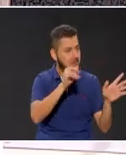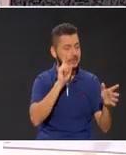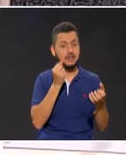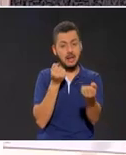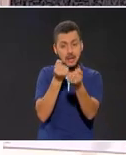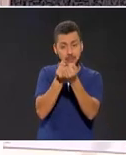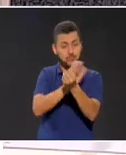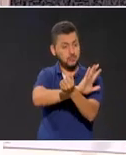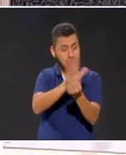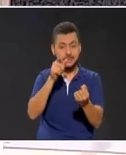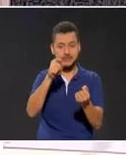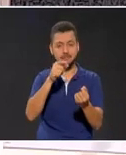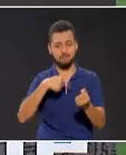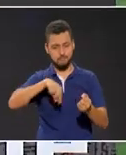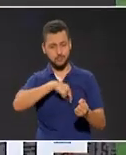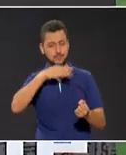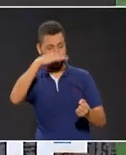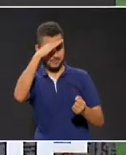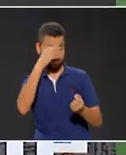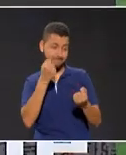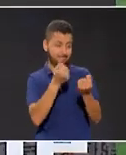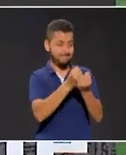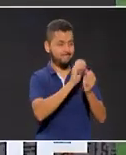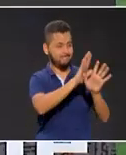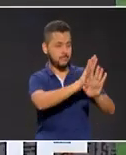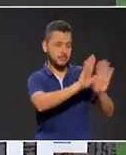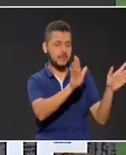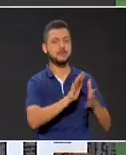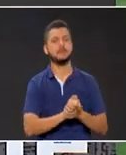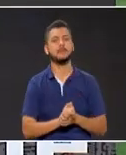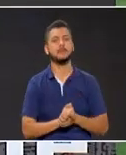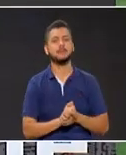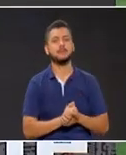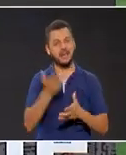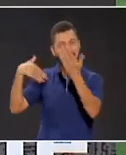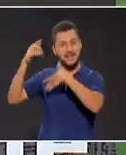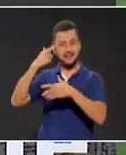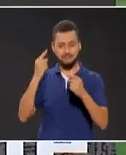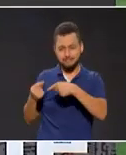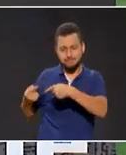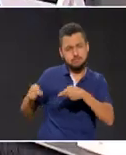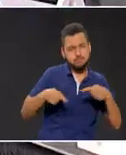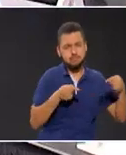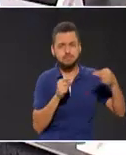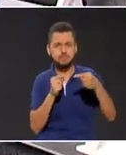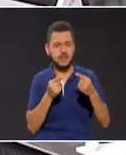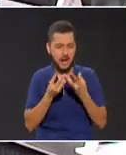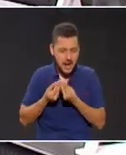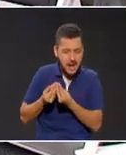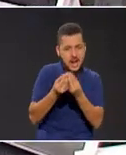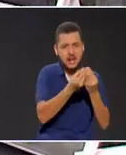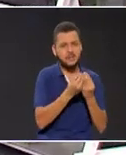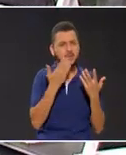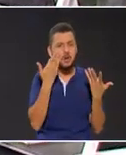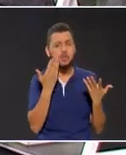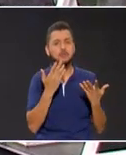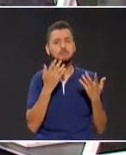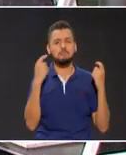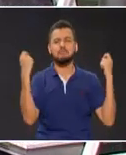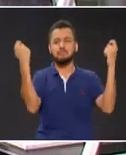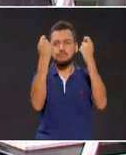ciudad. Muy bien, en otros debates hemos tenido la oportunidad, cuando hablamos del tema de seguridad y convivencia, preguntarles mucho